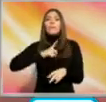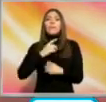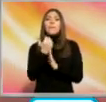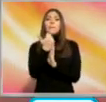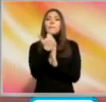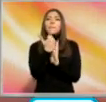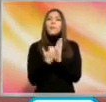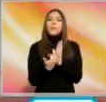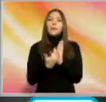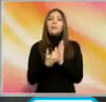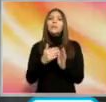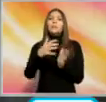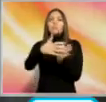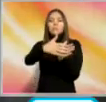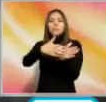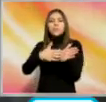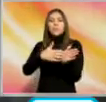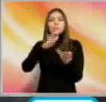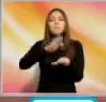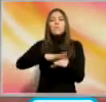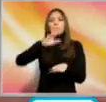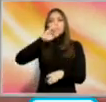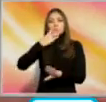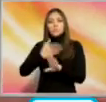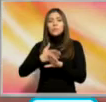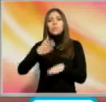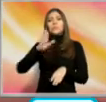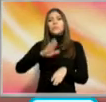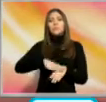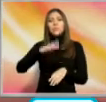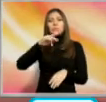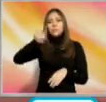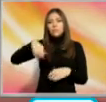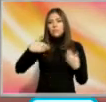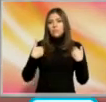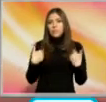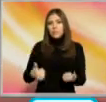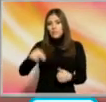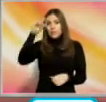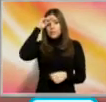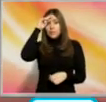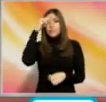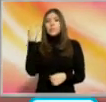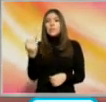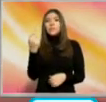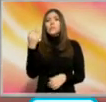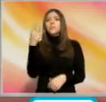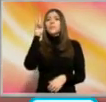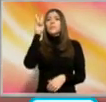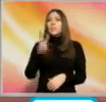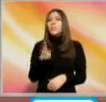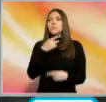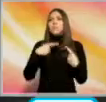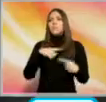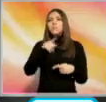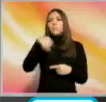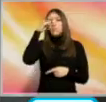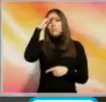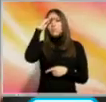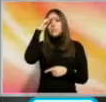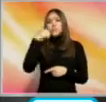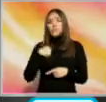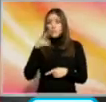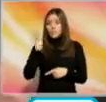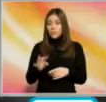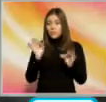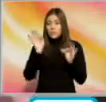mejor, consumir más responsablemente, consumir más inteligentemente. Preguntarnos si nos hace falta realmente Lo eso. necesito, Exacto. lo quiero, ¿qué voy a hacer